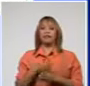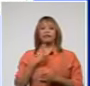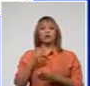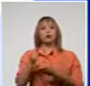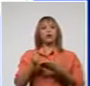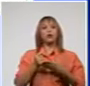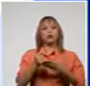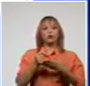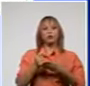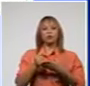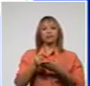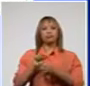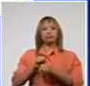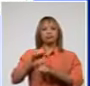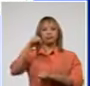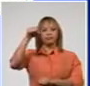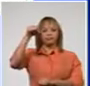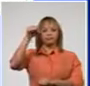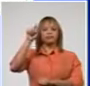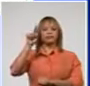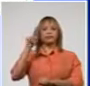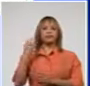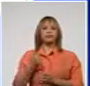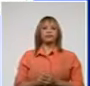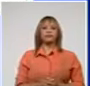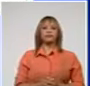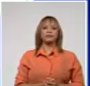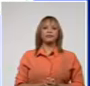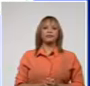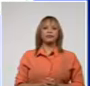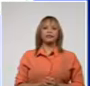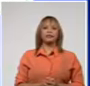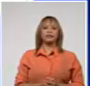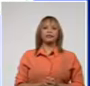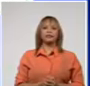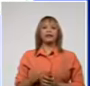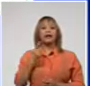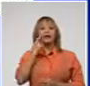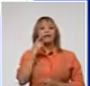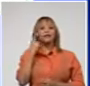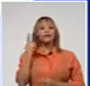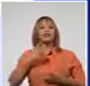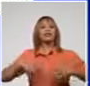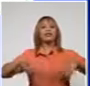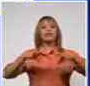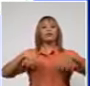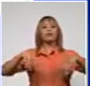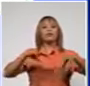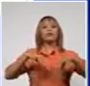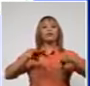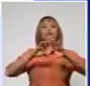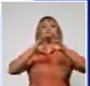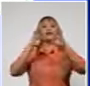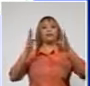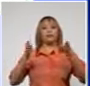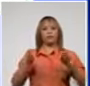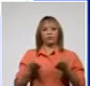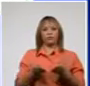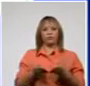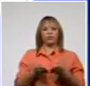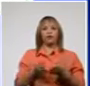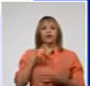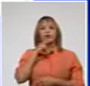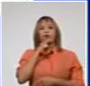con este mapa, pues ahí está la situación del mundo. Los de rojo